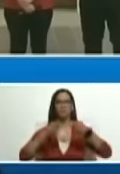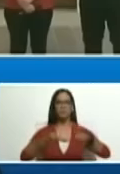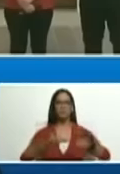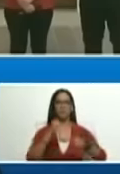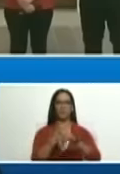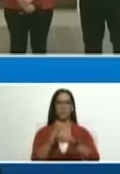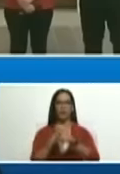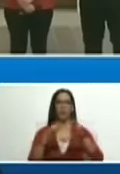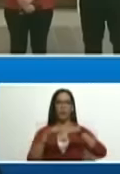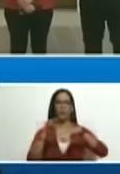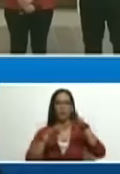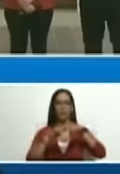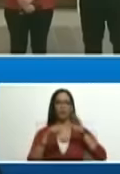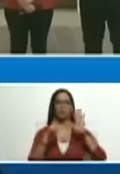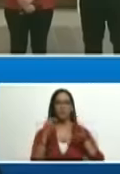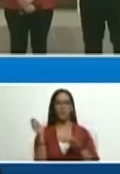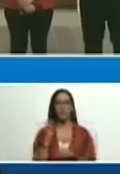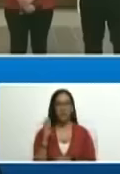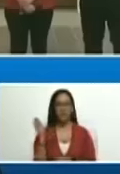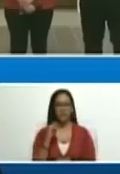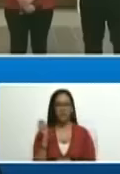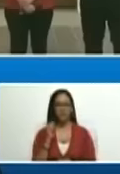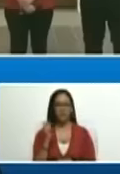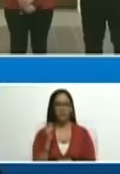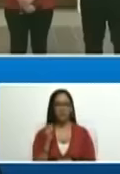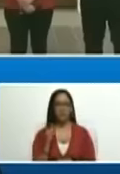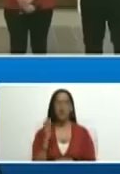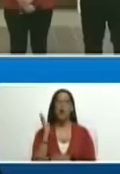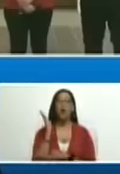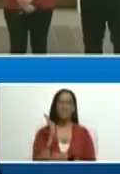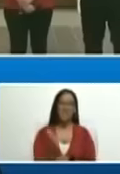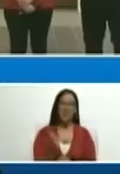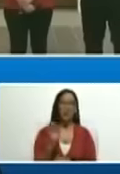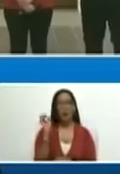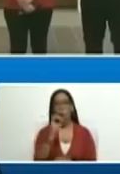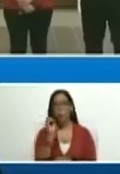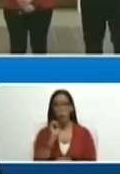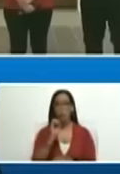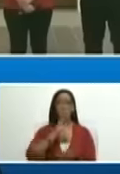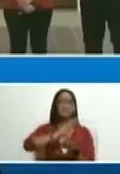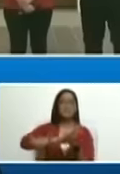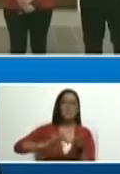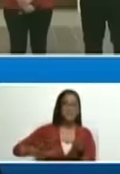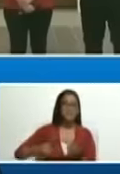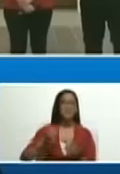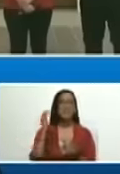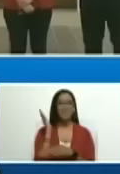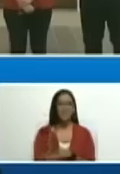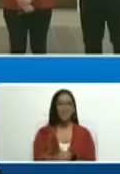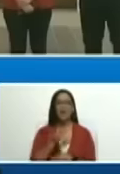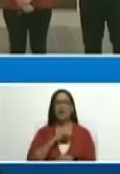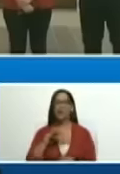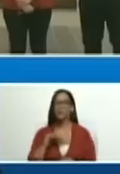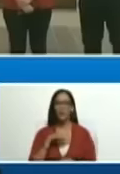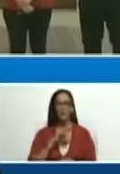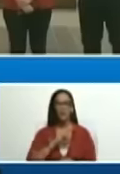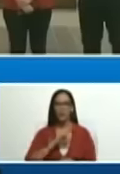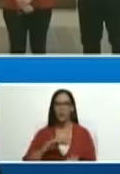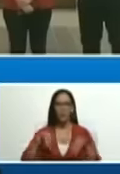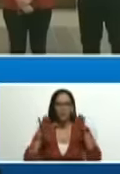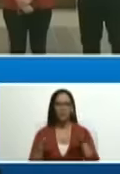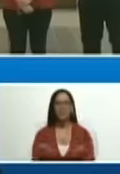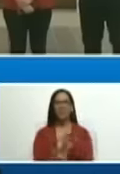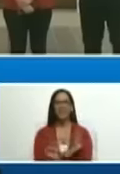obra construida en 6 meses, con sanciones o sin sanciones, a nosotros no nos debe detener